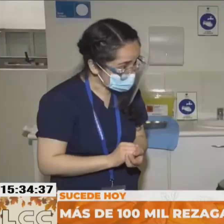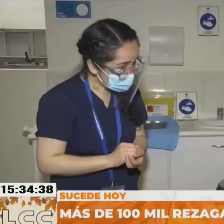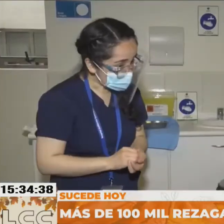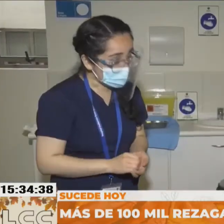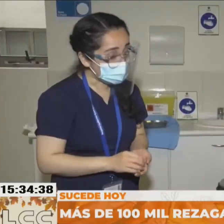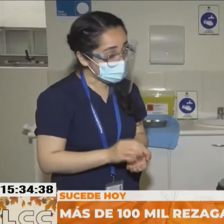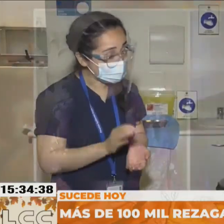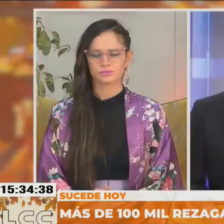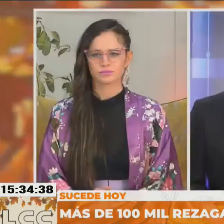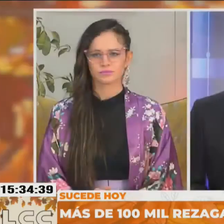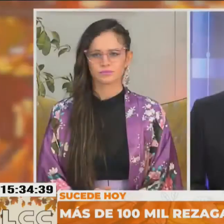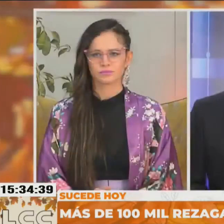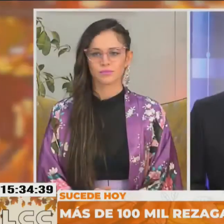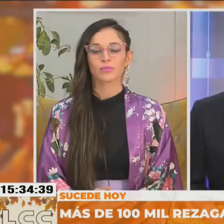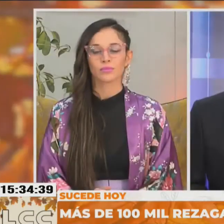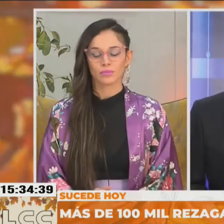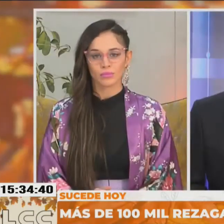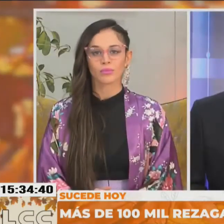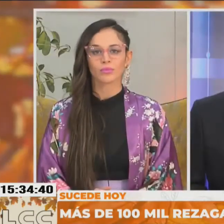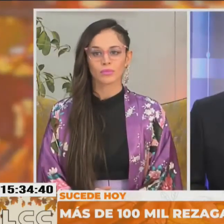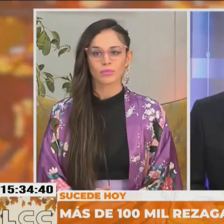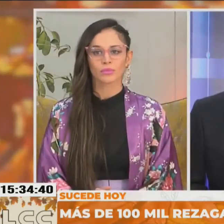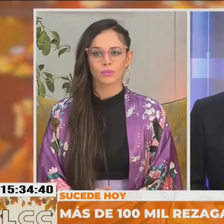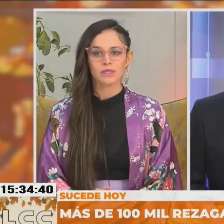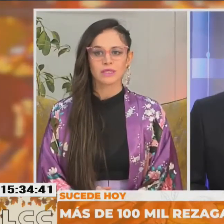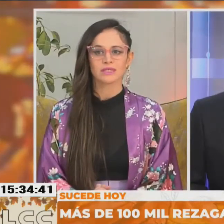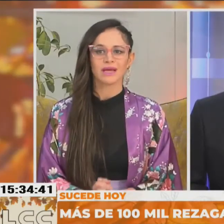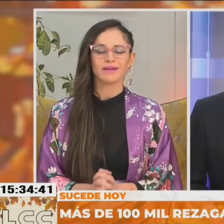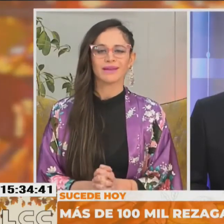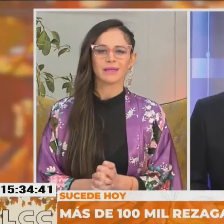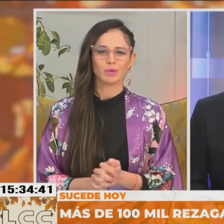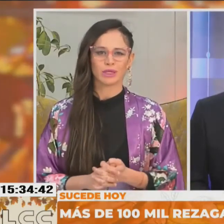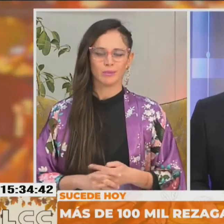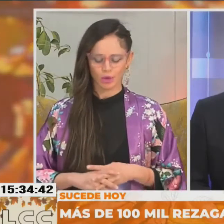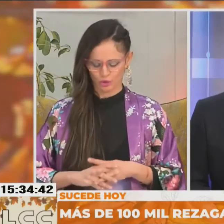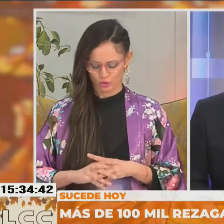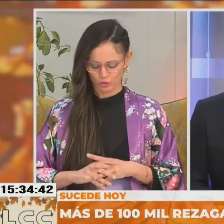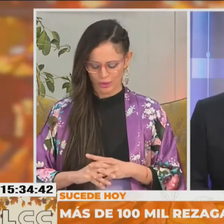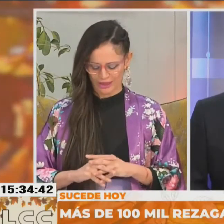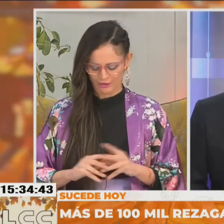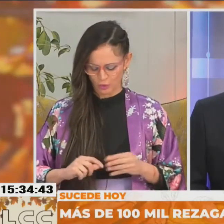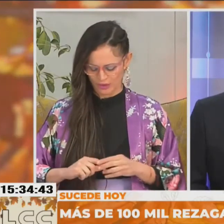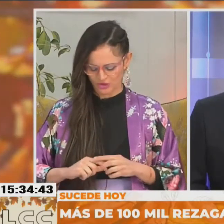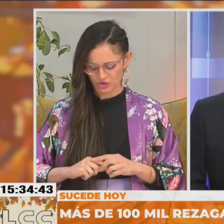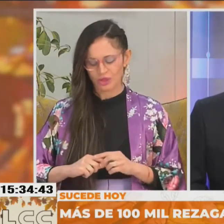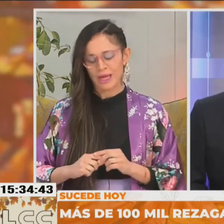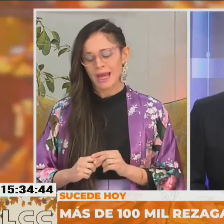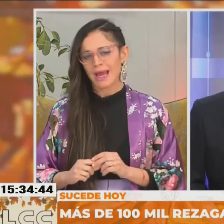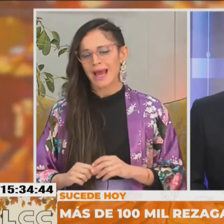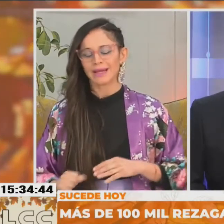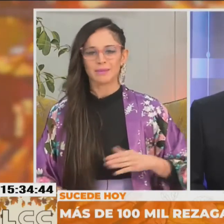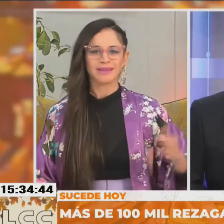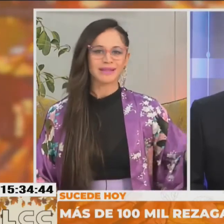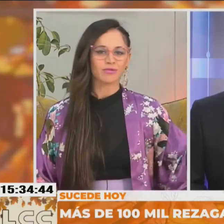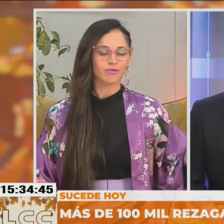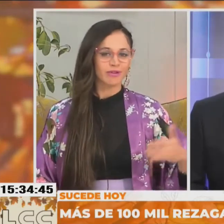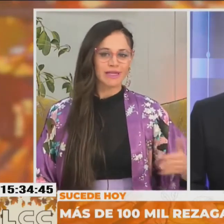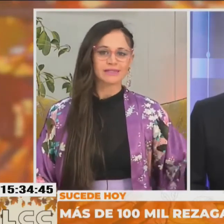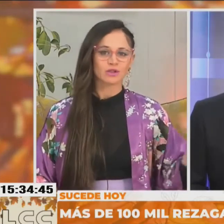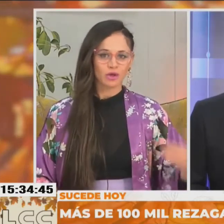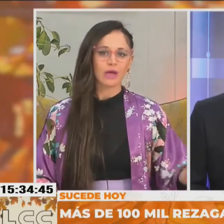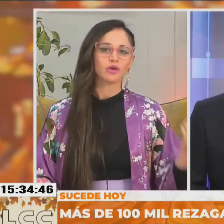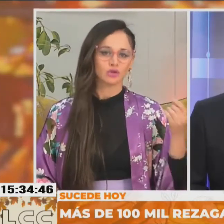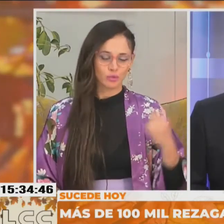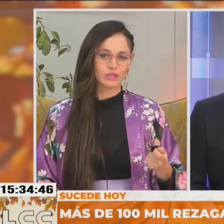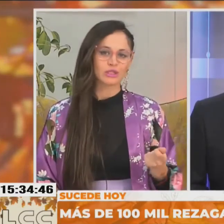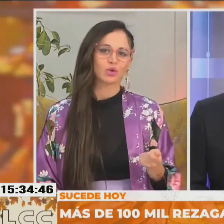de este proceso que está estancado acá en el Biobío. Sí, se habla de que, por ejemplo, en los lugares de vacunación hay realmente filas y